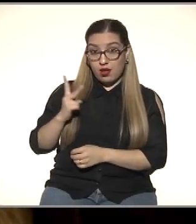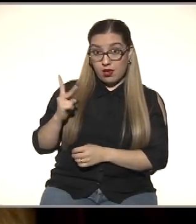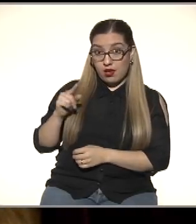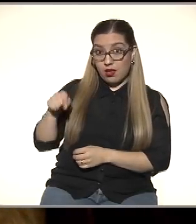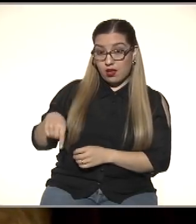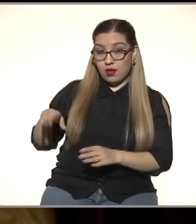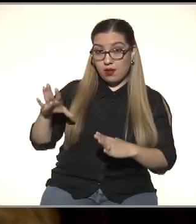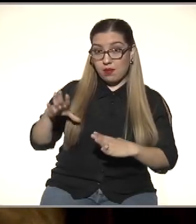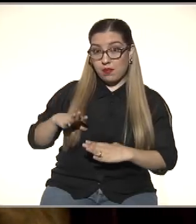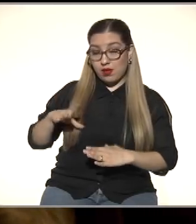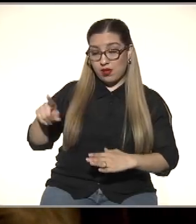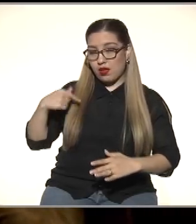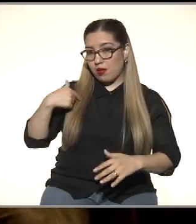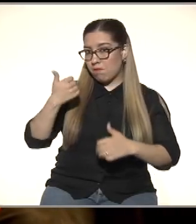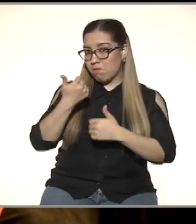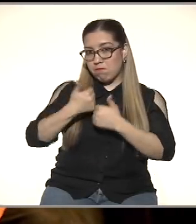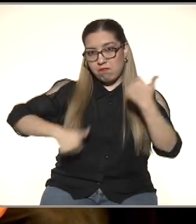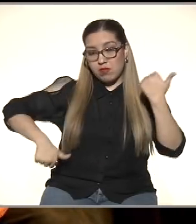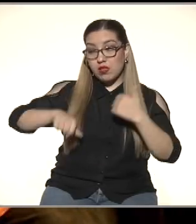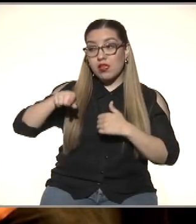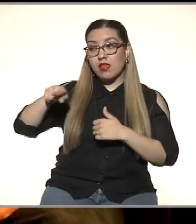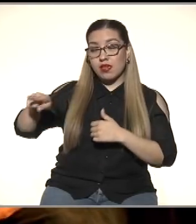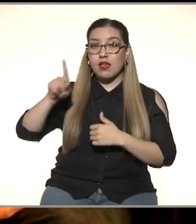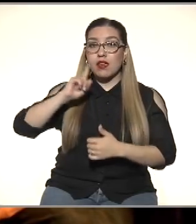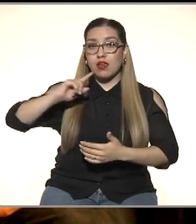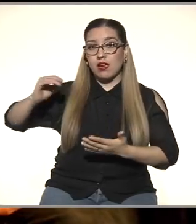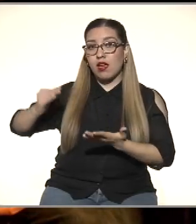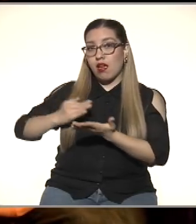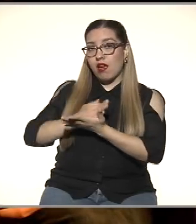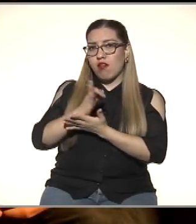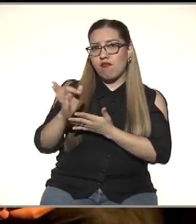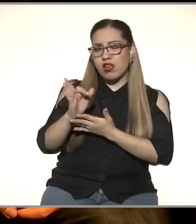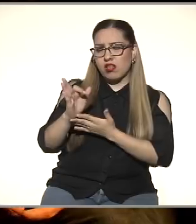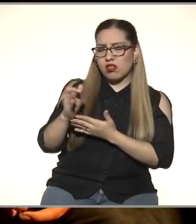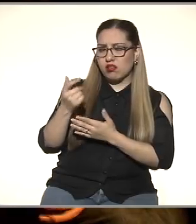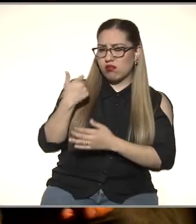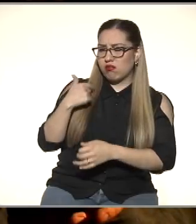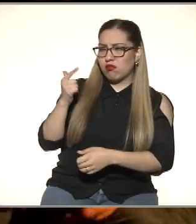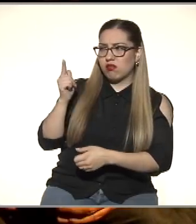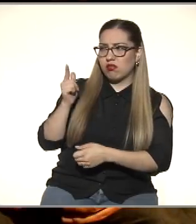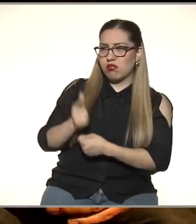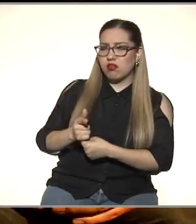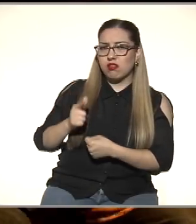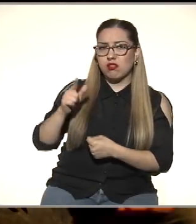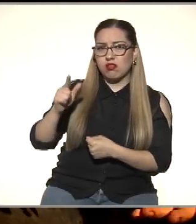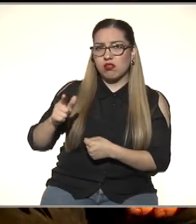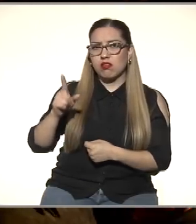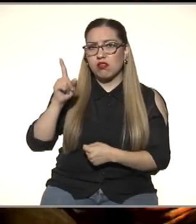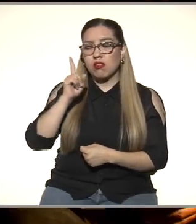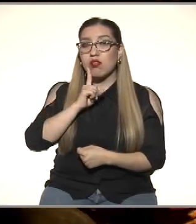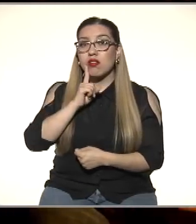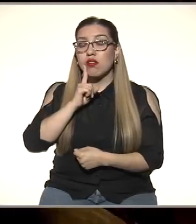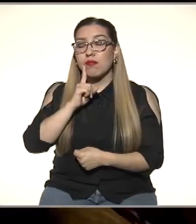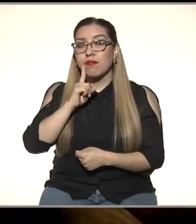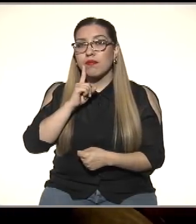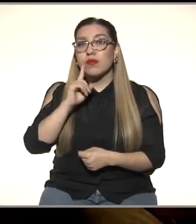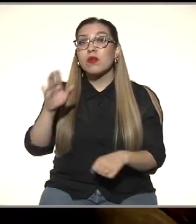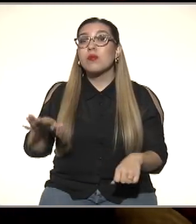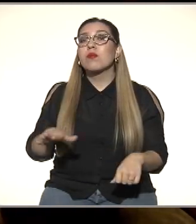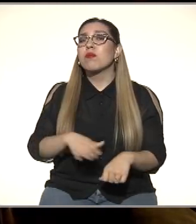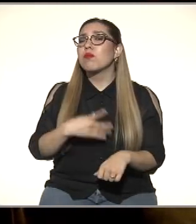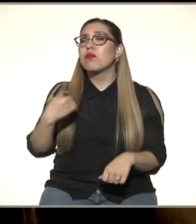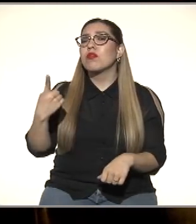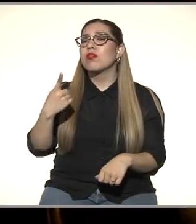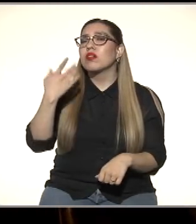a una infidelidad de ella, donde yo sí la descubrí y ella, debido a que la niña me contaba todo. Mi